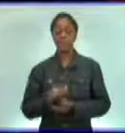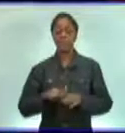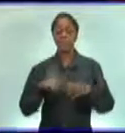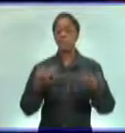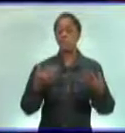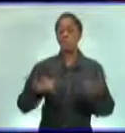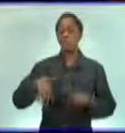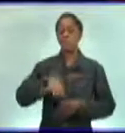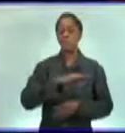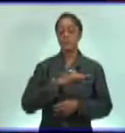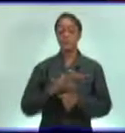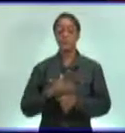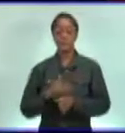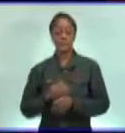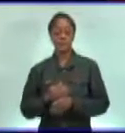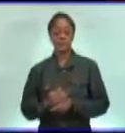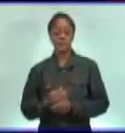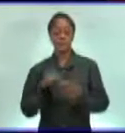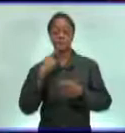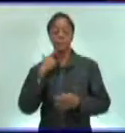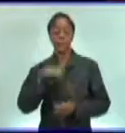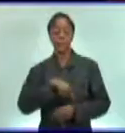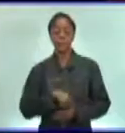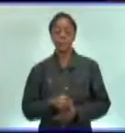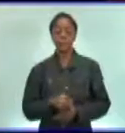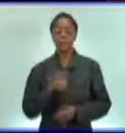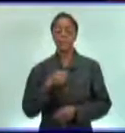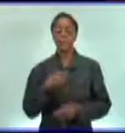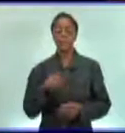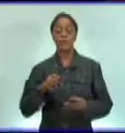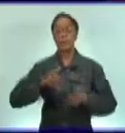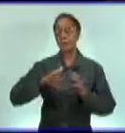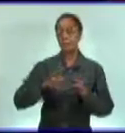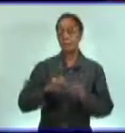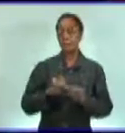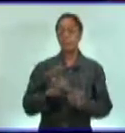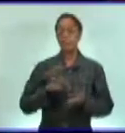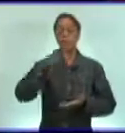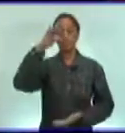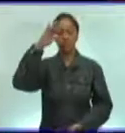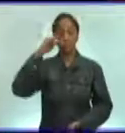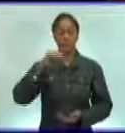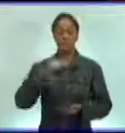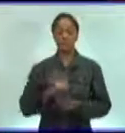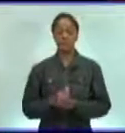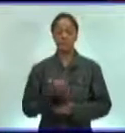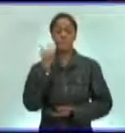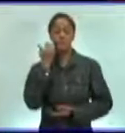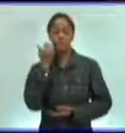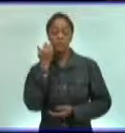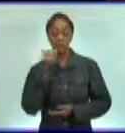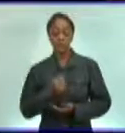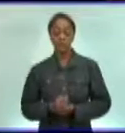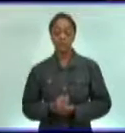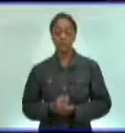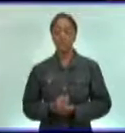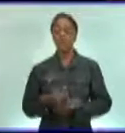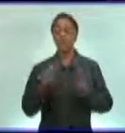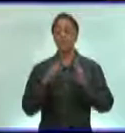somos todos diferentes, por ejemplo, en la forma, tamaño, color y